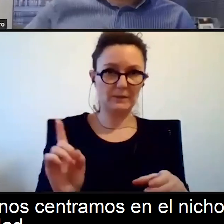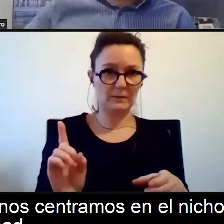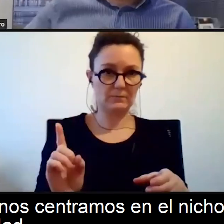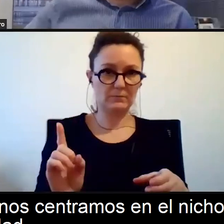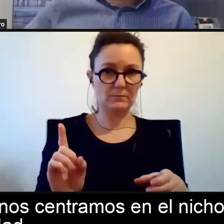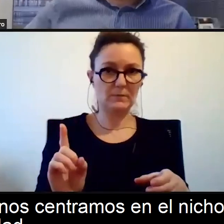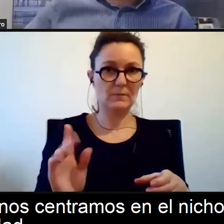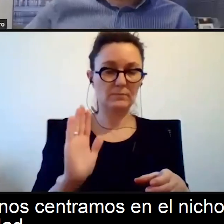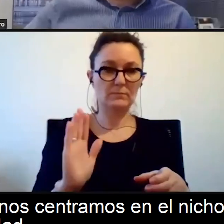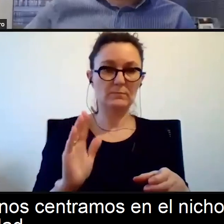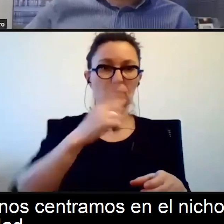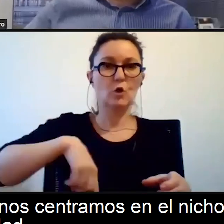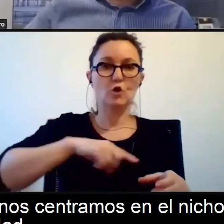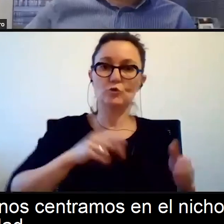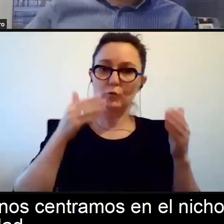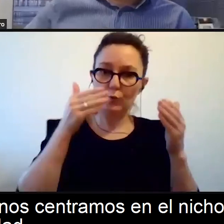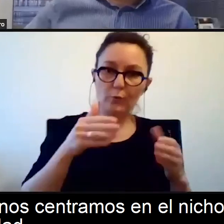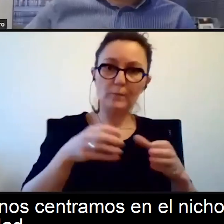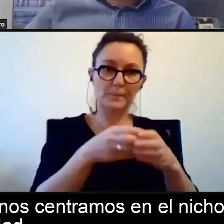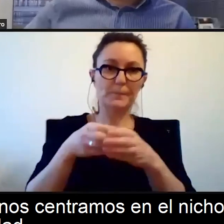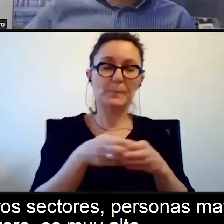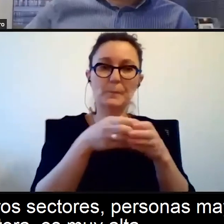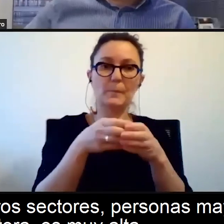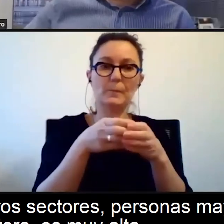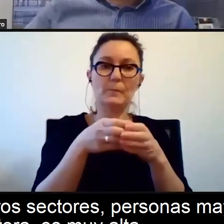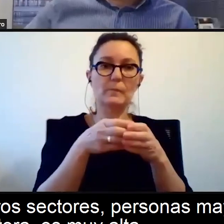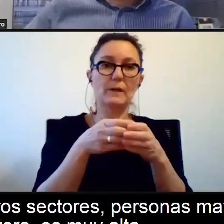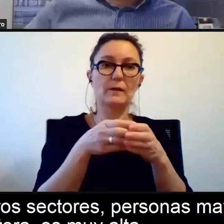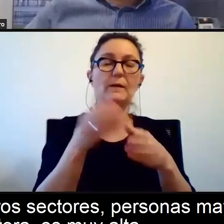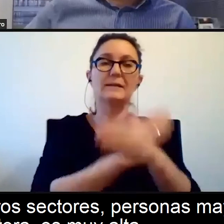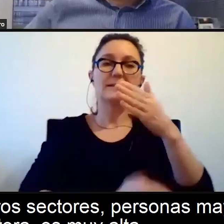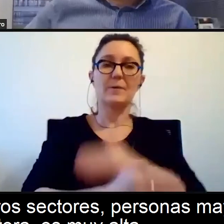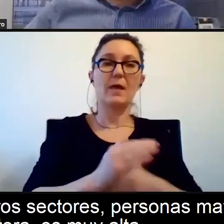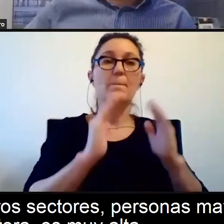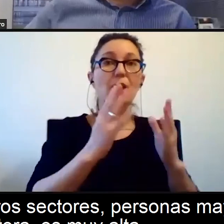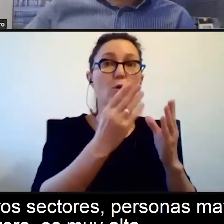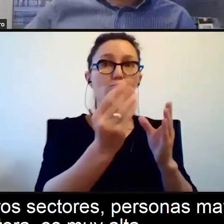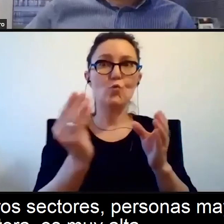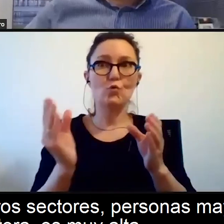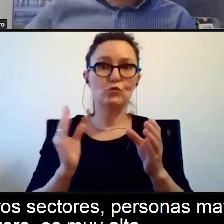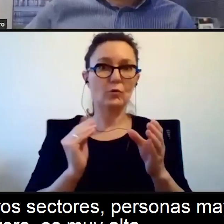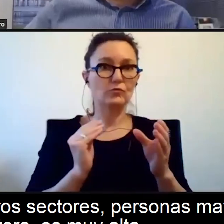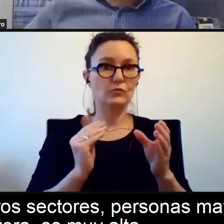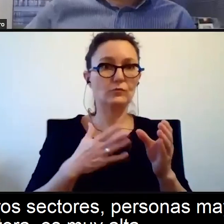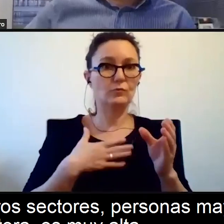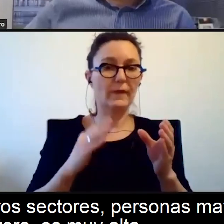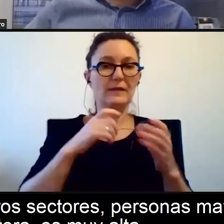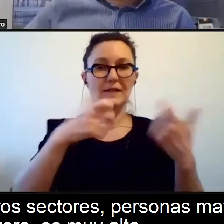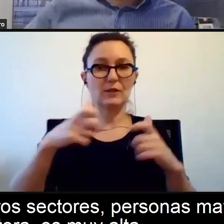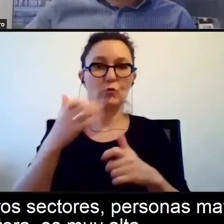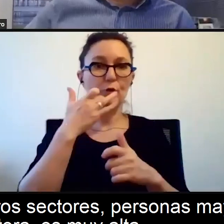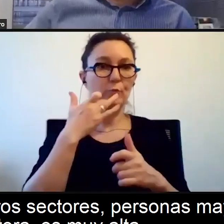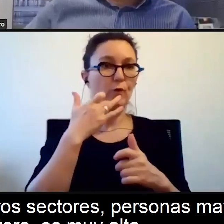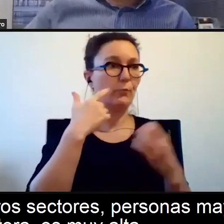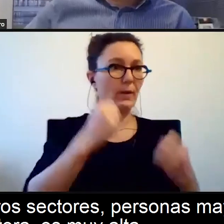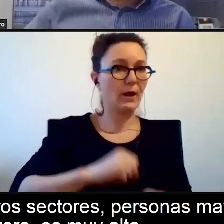de discapacidad física y seguramente no salimos de ahí. Pero en muchos otros, la permeabilidad con otros sectores, con personas mayores, con sector sociosanitario,